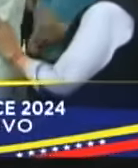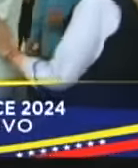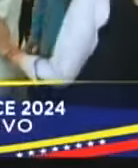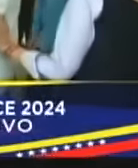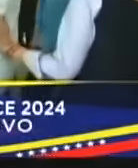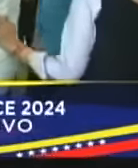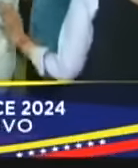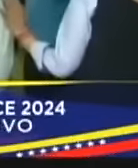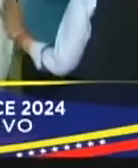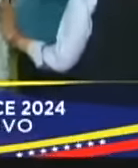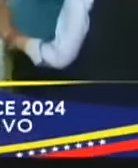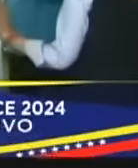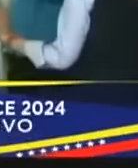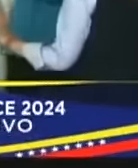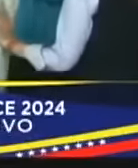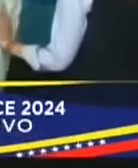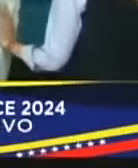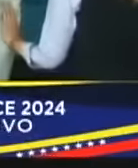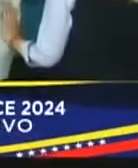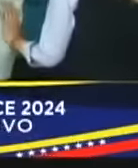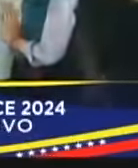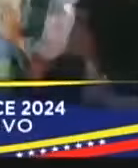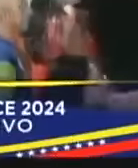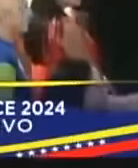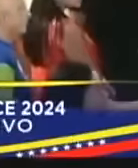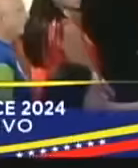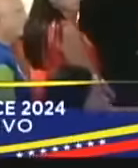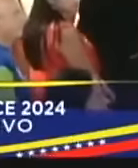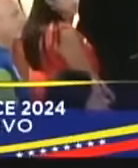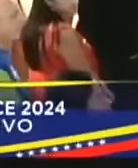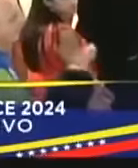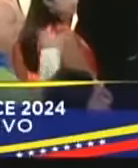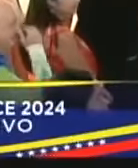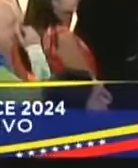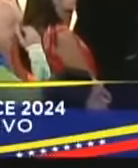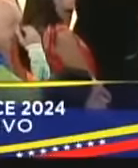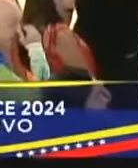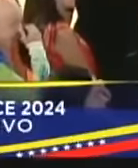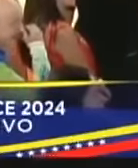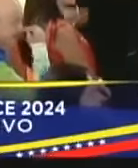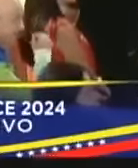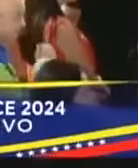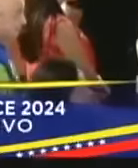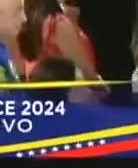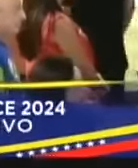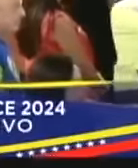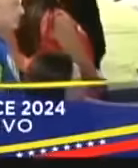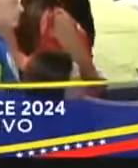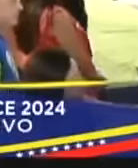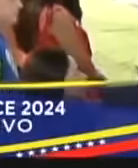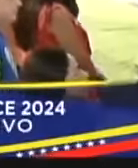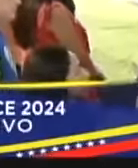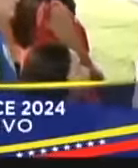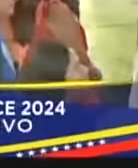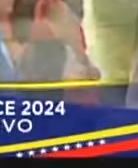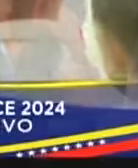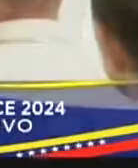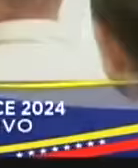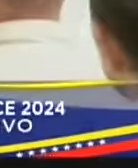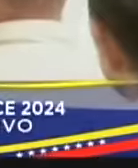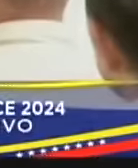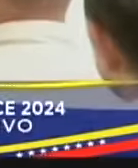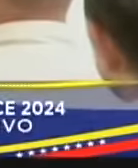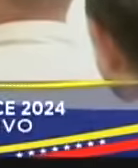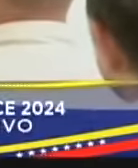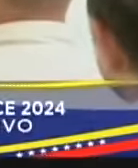sin arriba, sin orilla y sin atrás, ya no vale tu batía, tu fe ni tu facultad. Catire quita pesar y